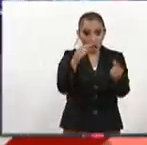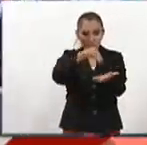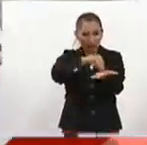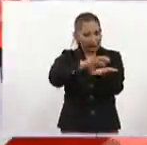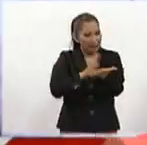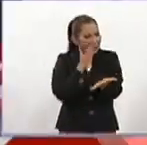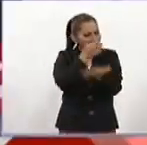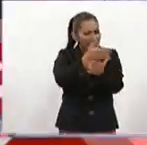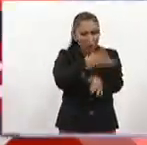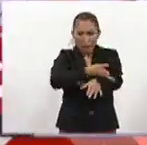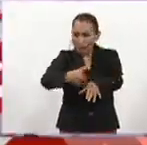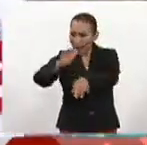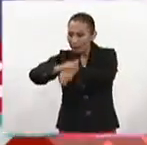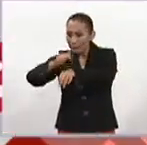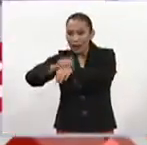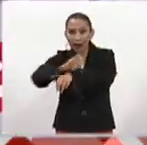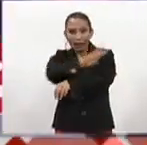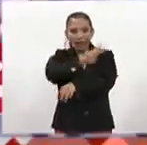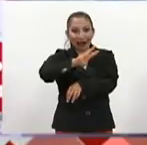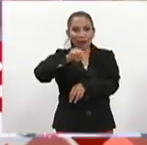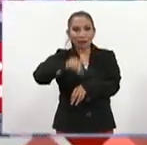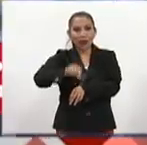Inscríbete con tu familia y amigos en